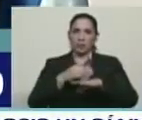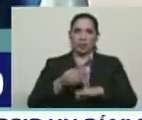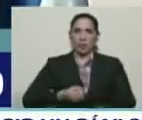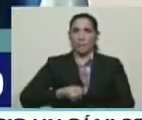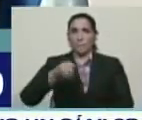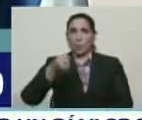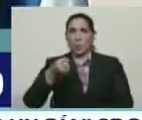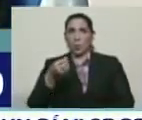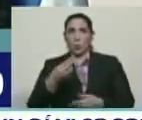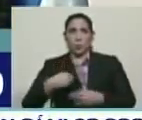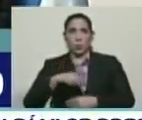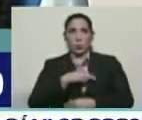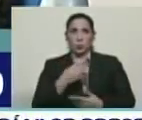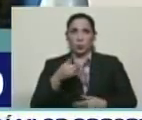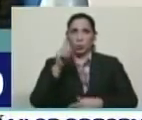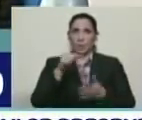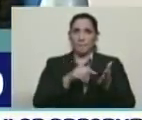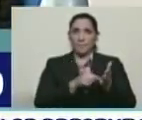hemos realizado